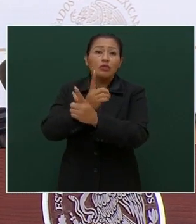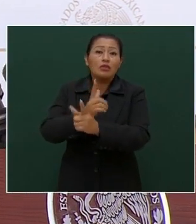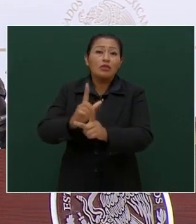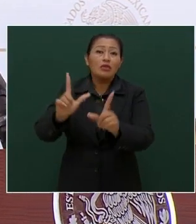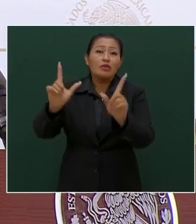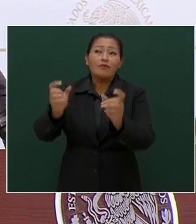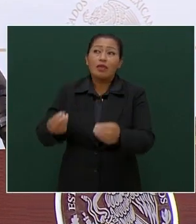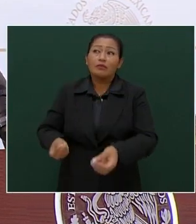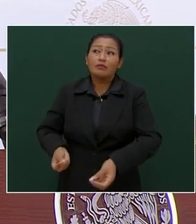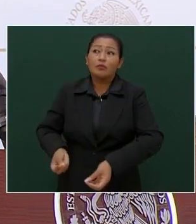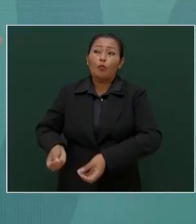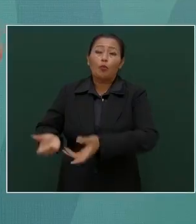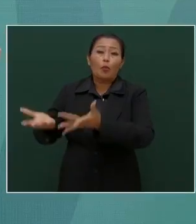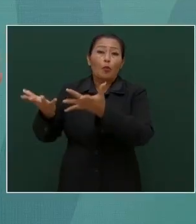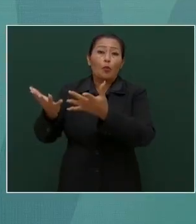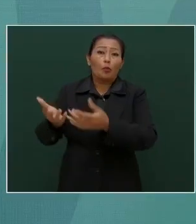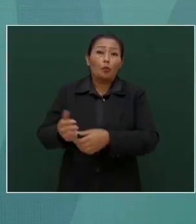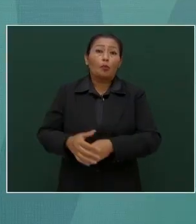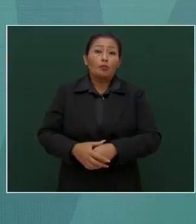con